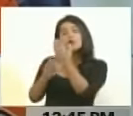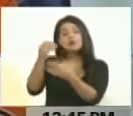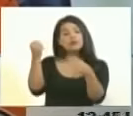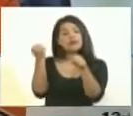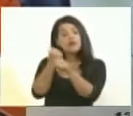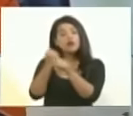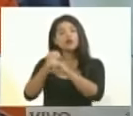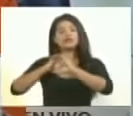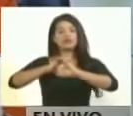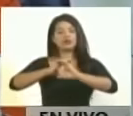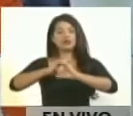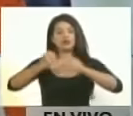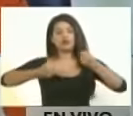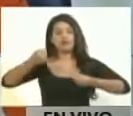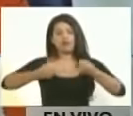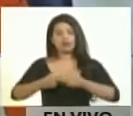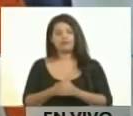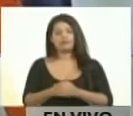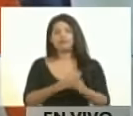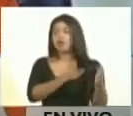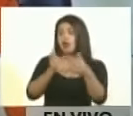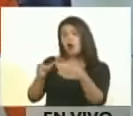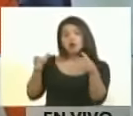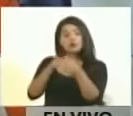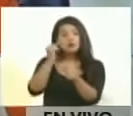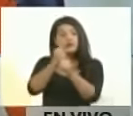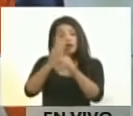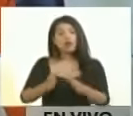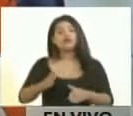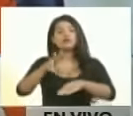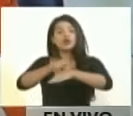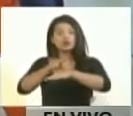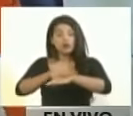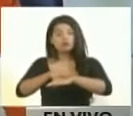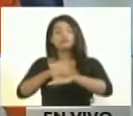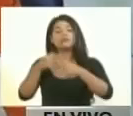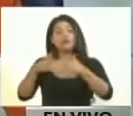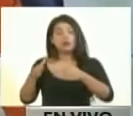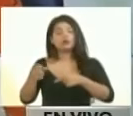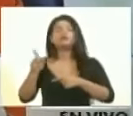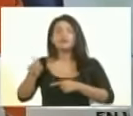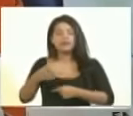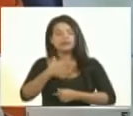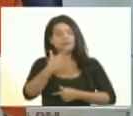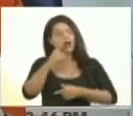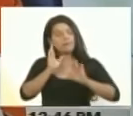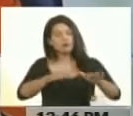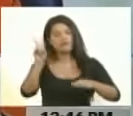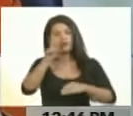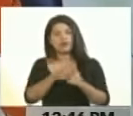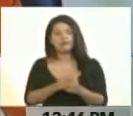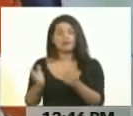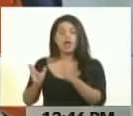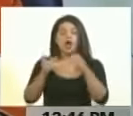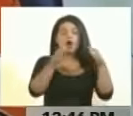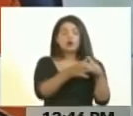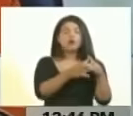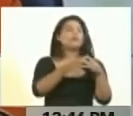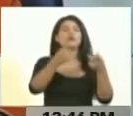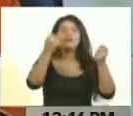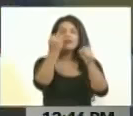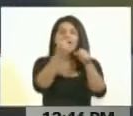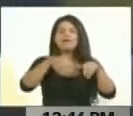de Chile, Confederación Nacional de Trabajadores de la Salud Pública, Sindicato Nacional Interempresa de Comercio, Textil,